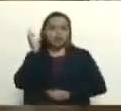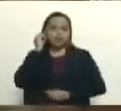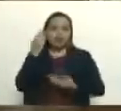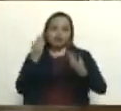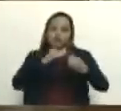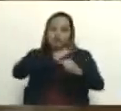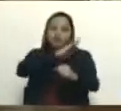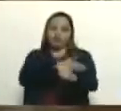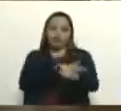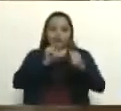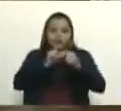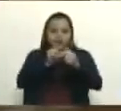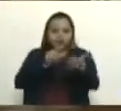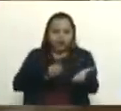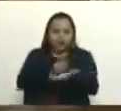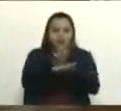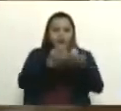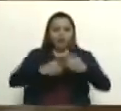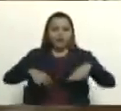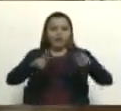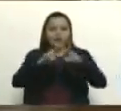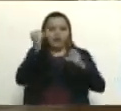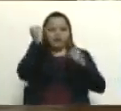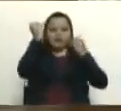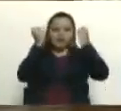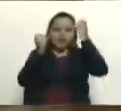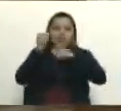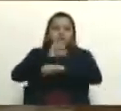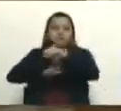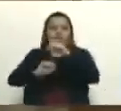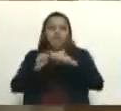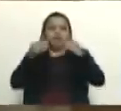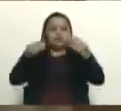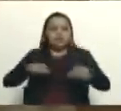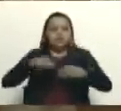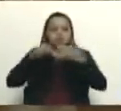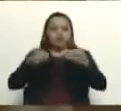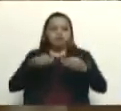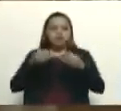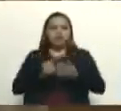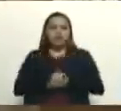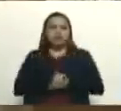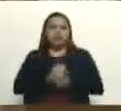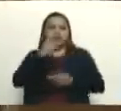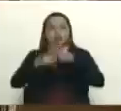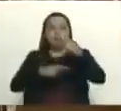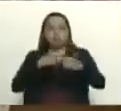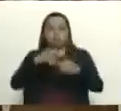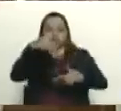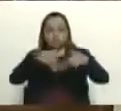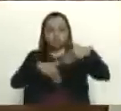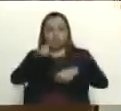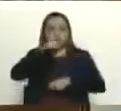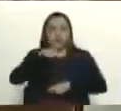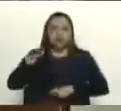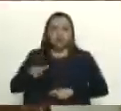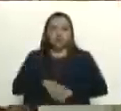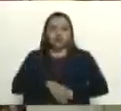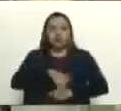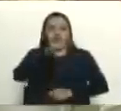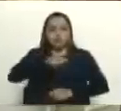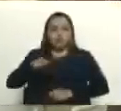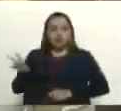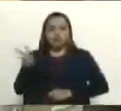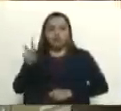temple, se mantuvo leal a sus principios e ideales, defendiendo siempre las causas justas del pueblo. Y los venezolanos